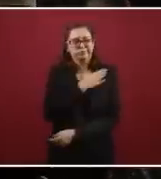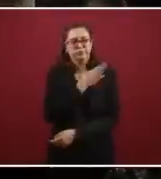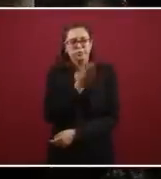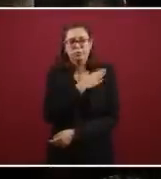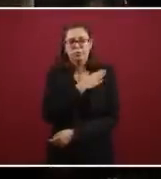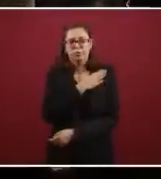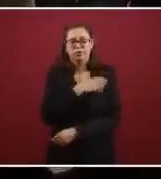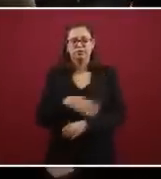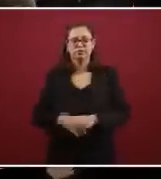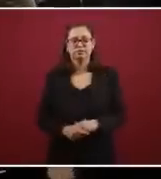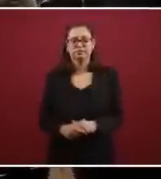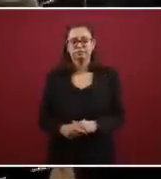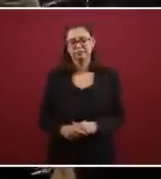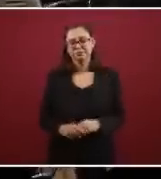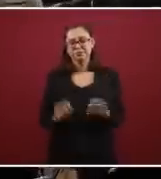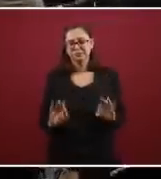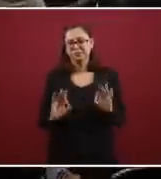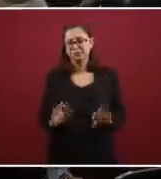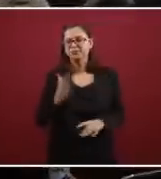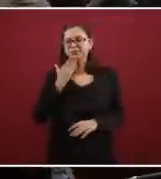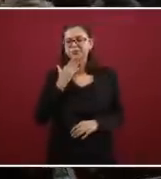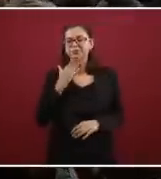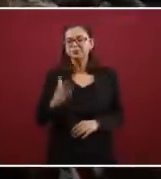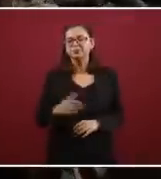pueblo. Muy bien,